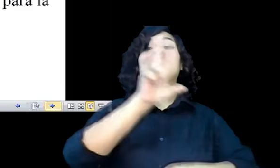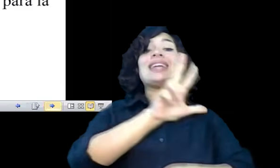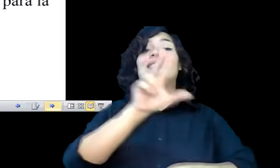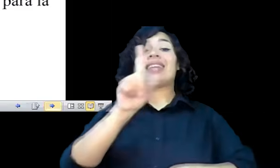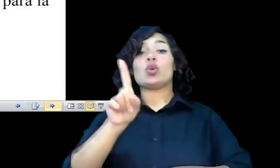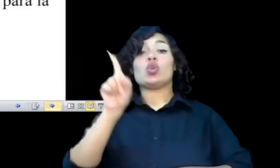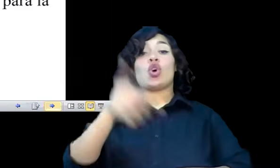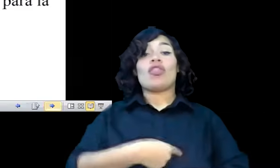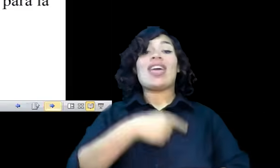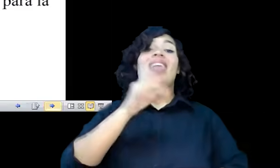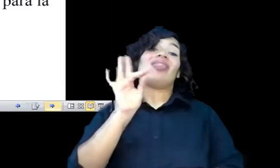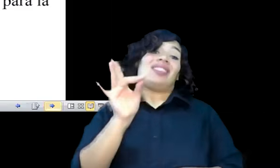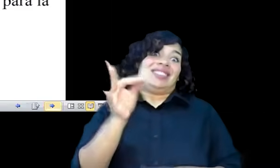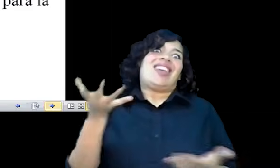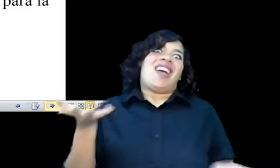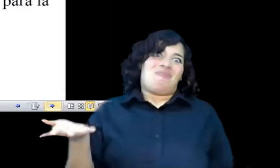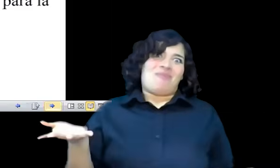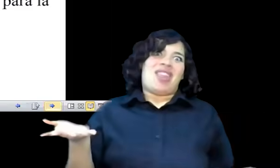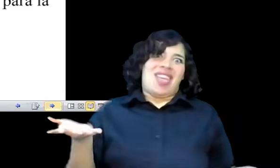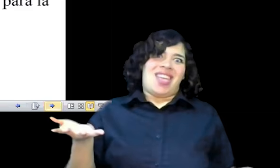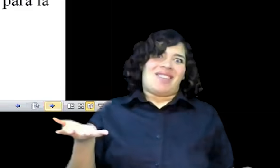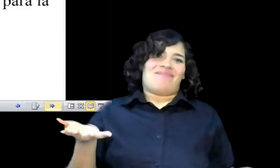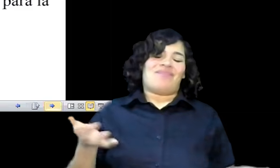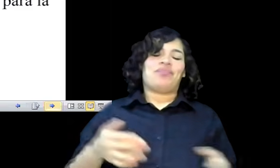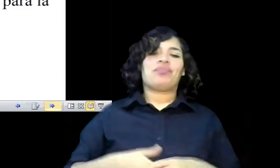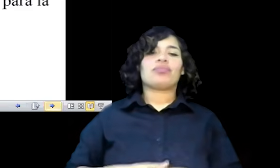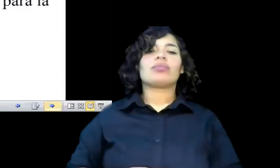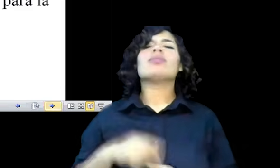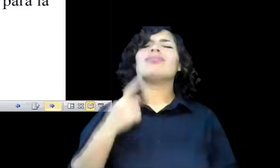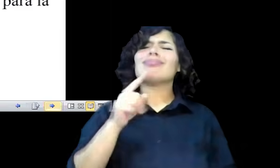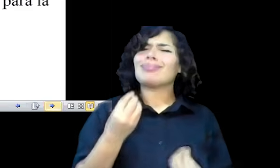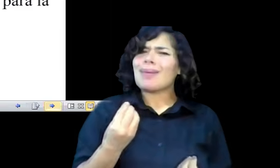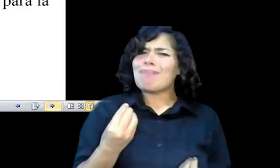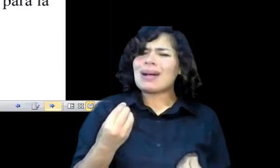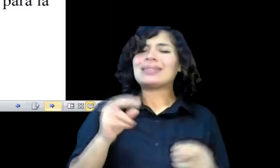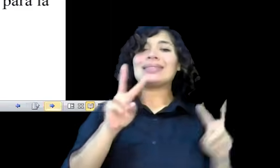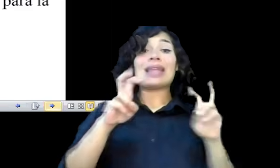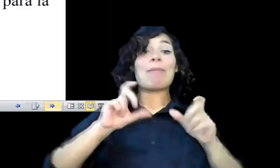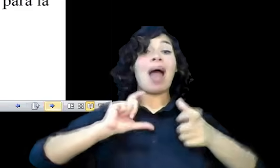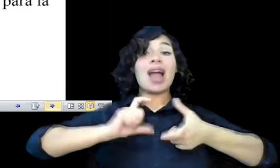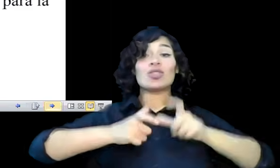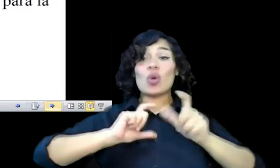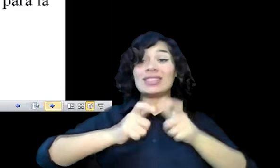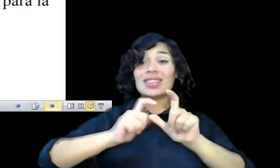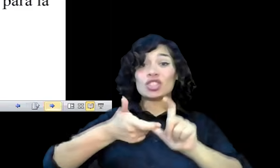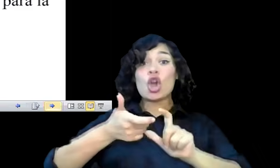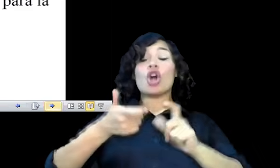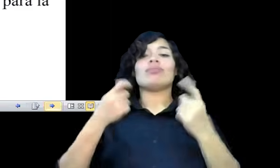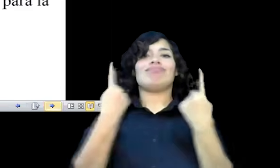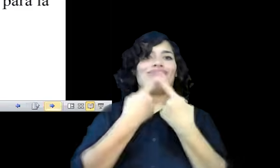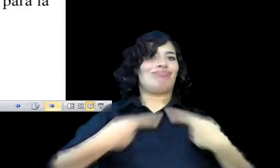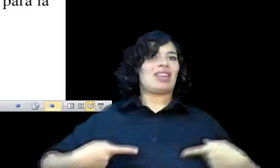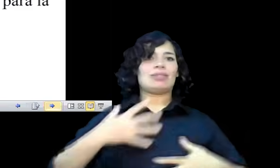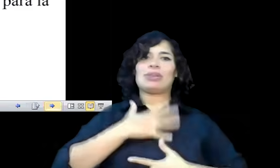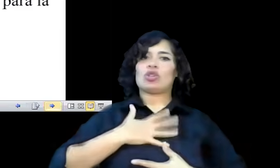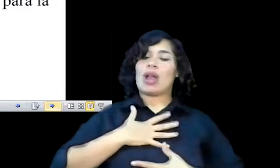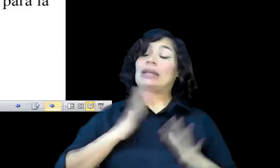cada año. Pero ¿qué pasa? El tema de actualización en bienes personales es toda una